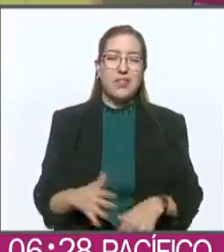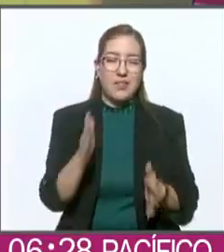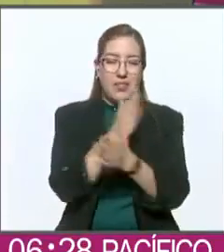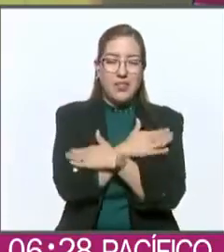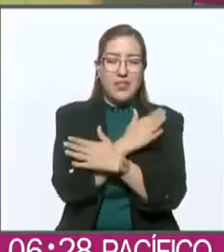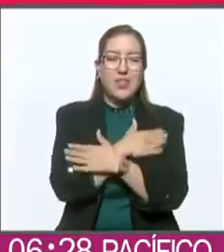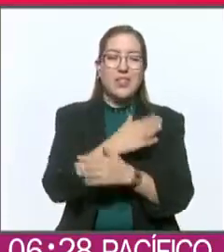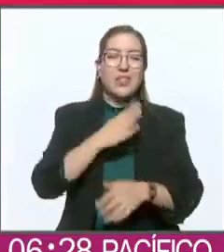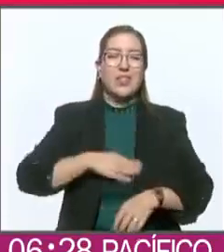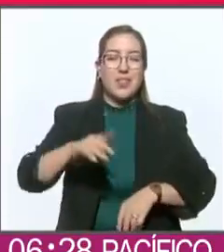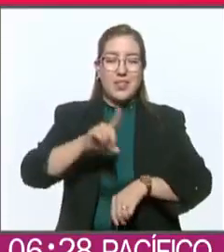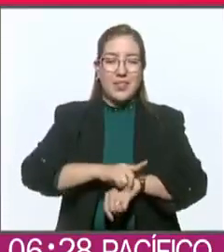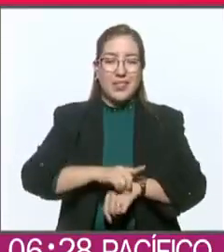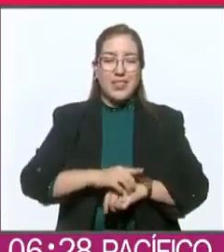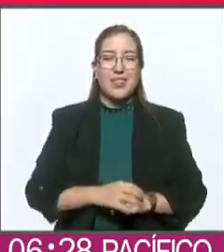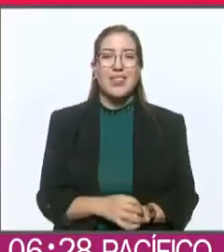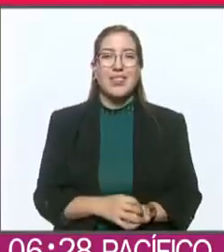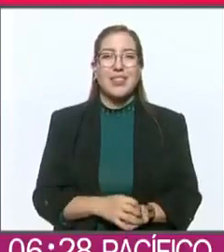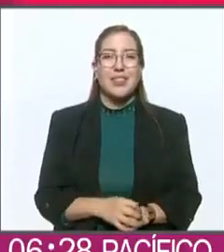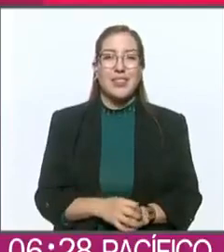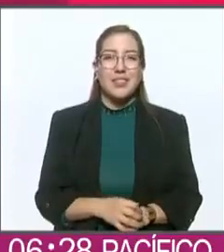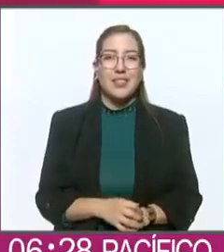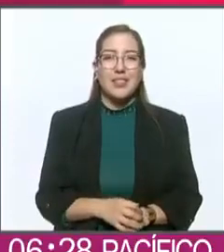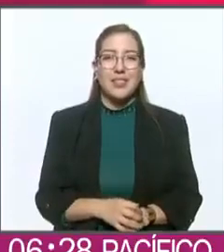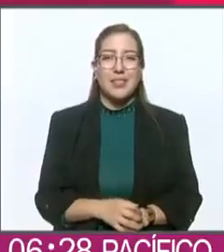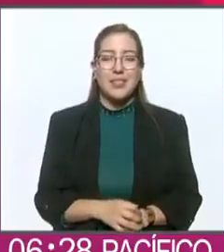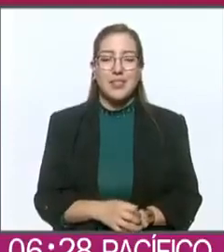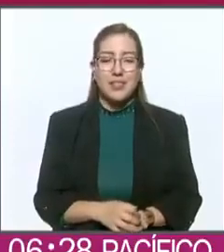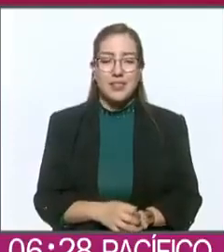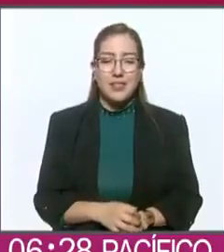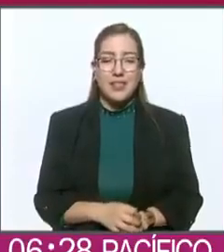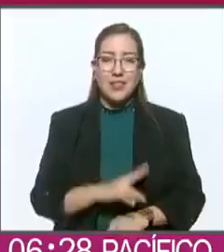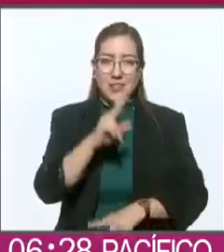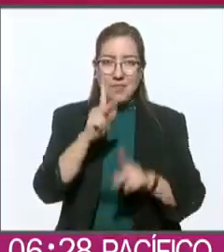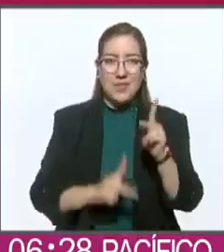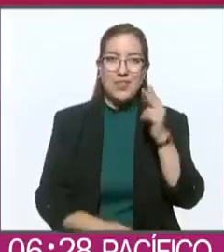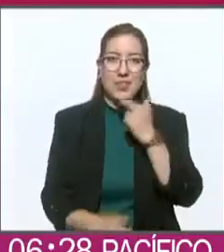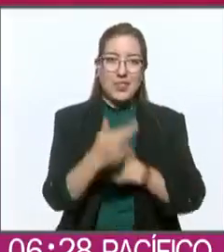Fuerte abrazo. Buenos días. Muchas gracias. Buenos días. Pausa, volvemos.